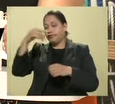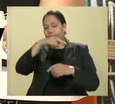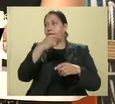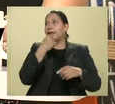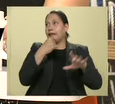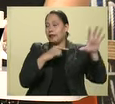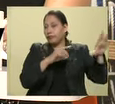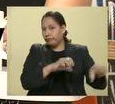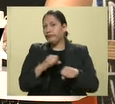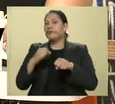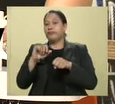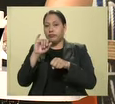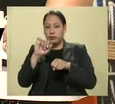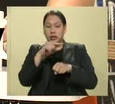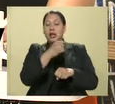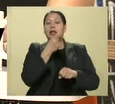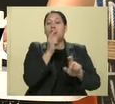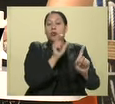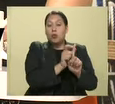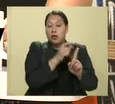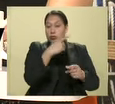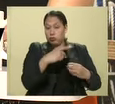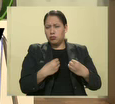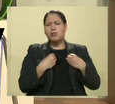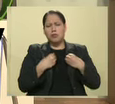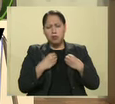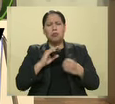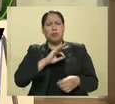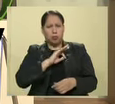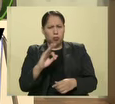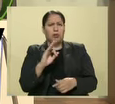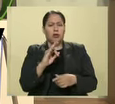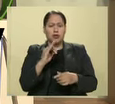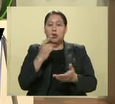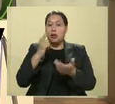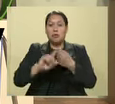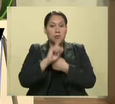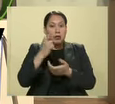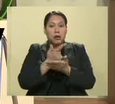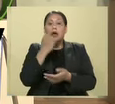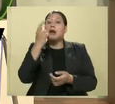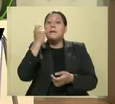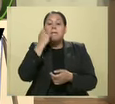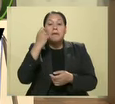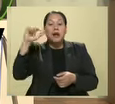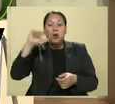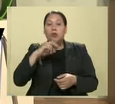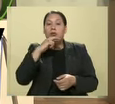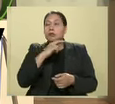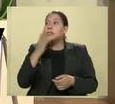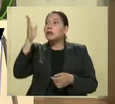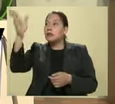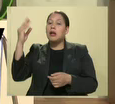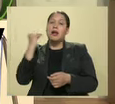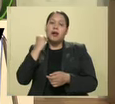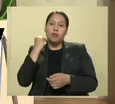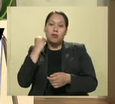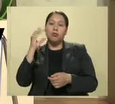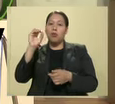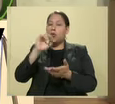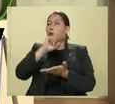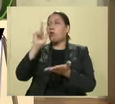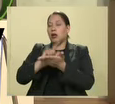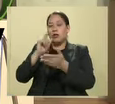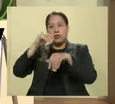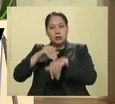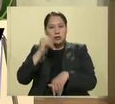la integridad de los menores, creo que sí es válido, pero siempre se deben de asesorar de un abogado. Si no, todo llevártela conforme a la ley, ¿no? Así